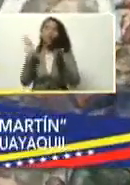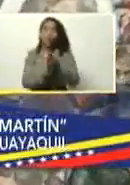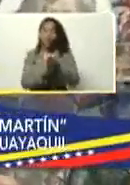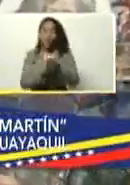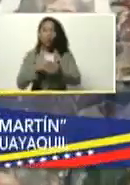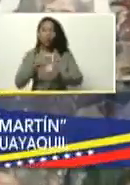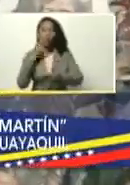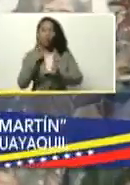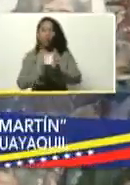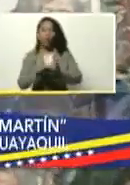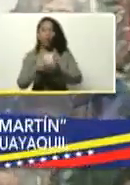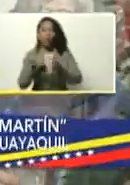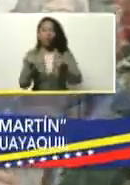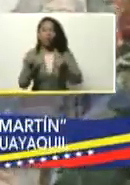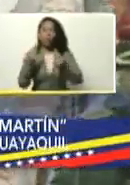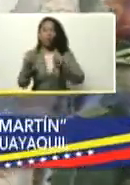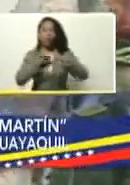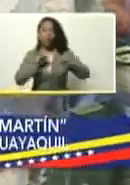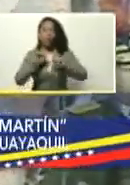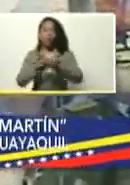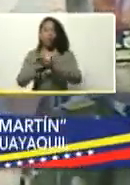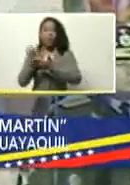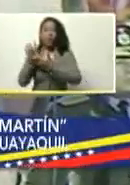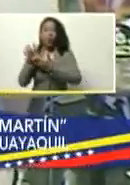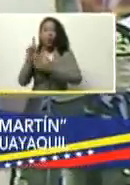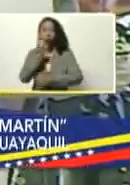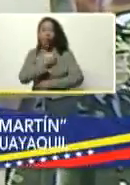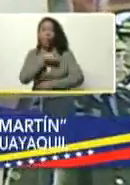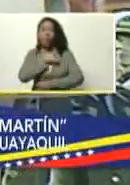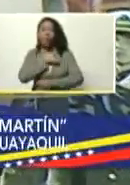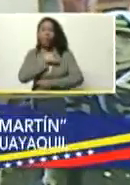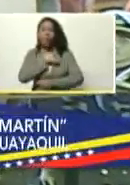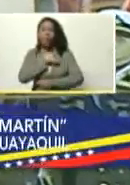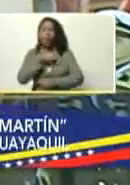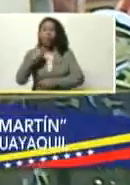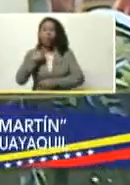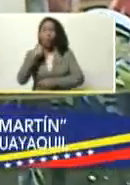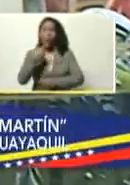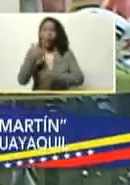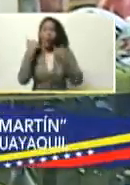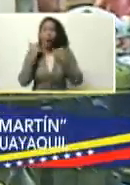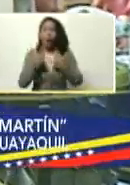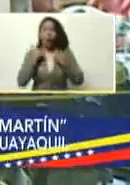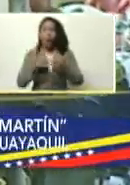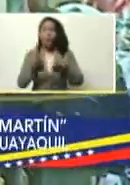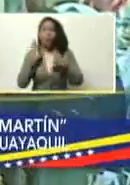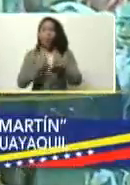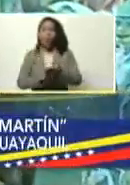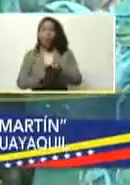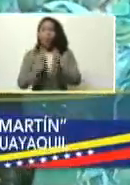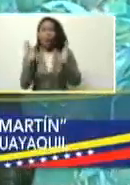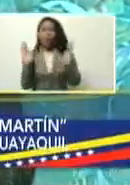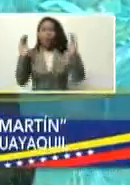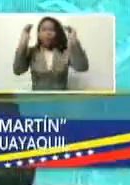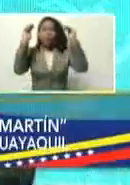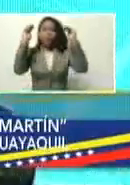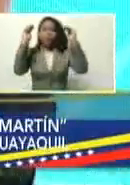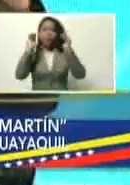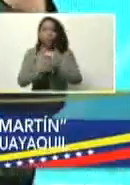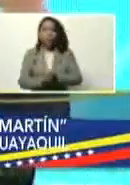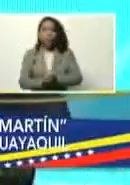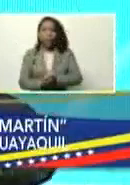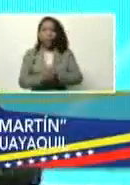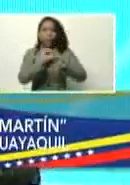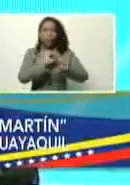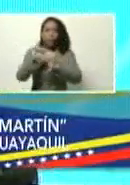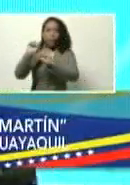puede ponernos en aptitud de expulsar a los españoles. Y yo diría ahora, agregarle entre paréntesis, y de evitar